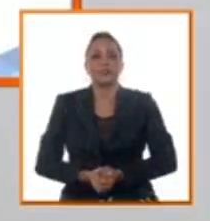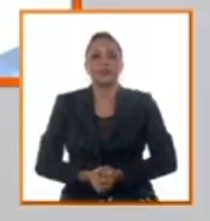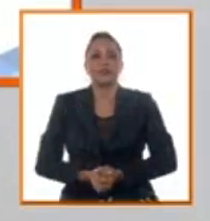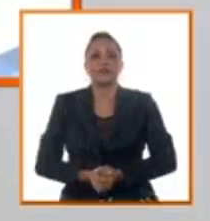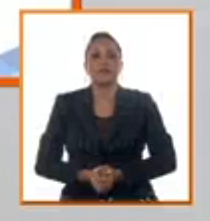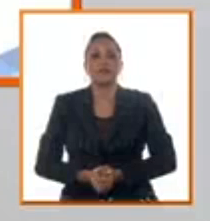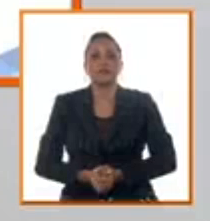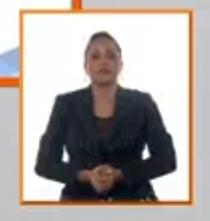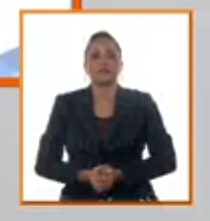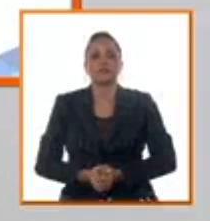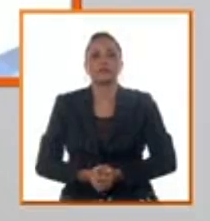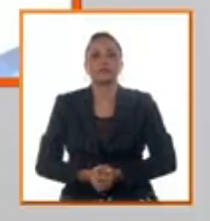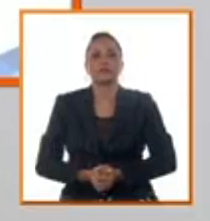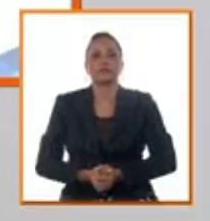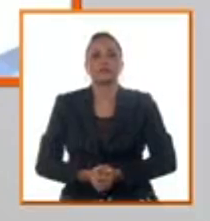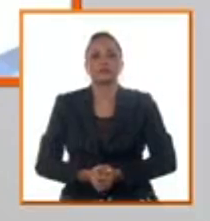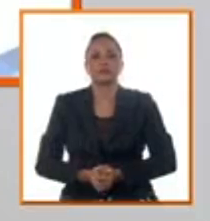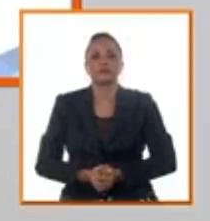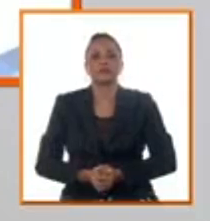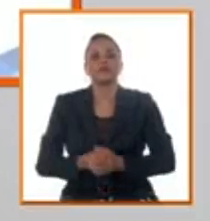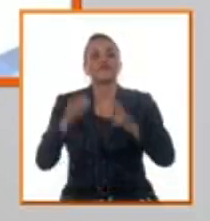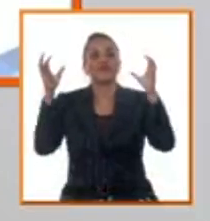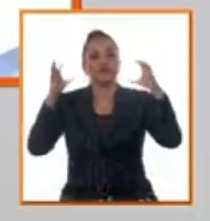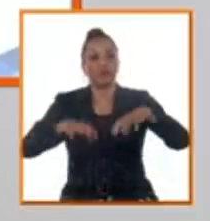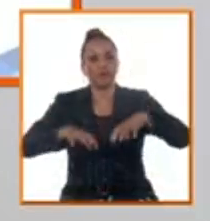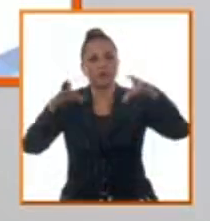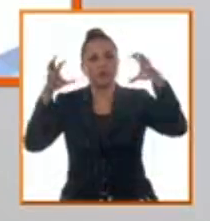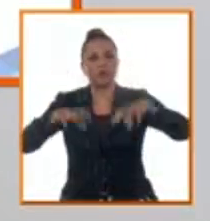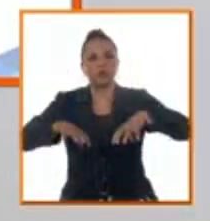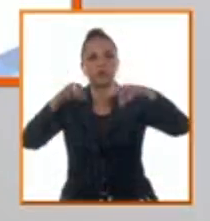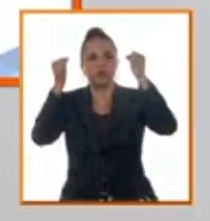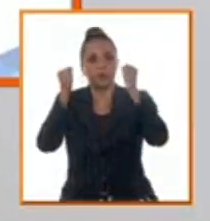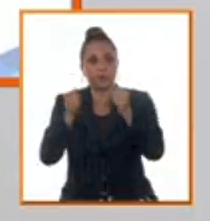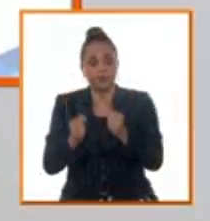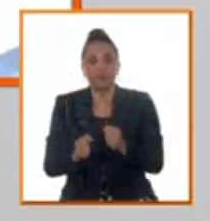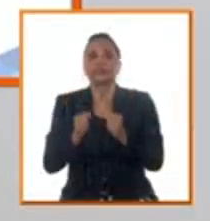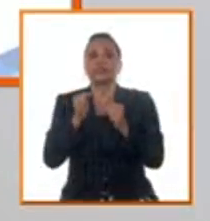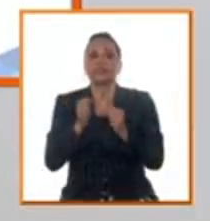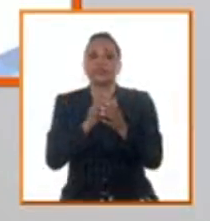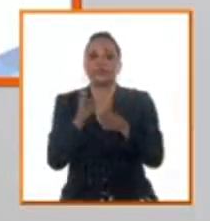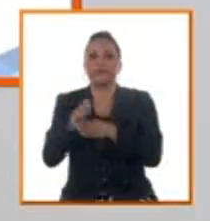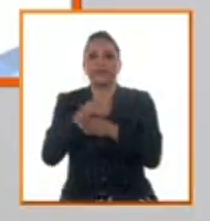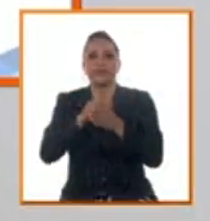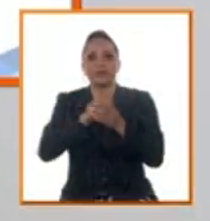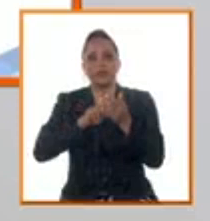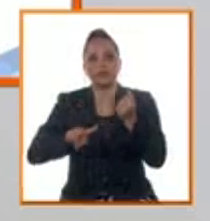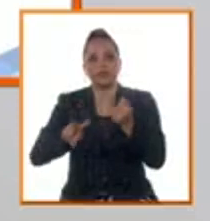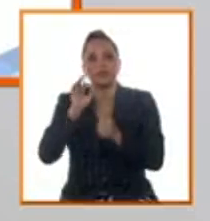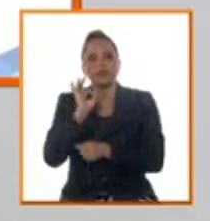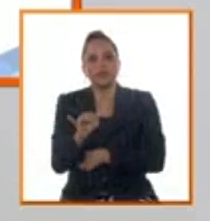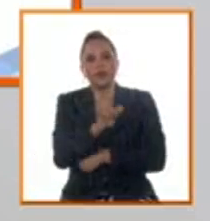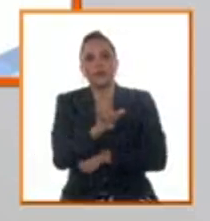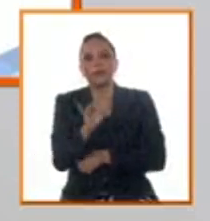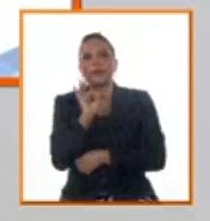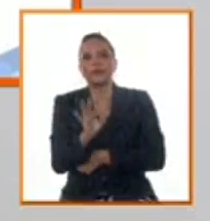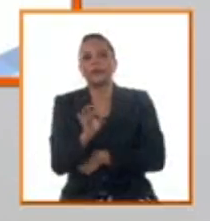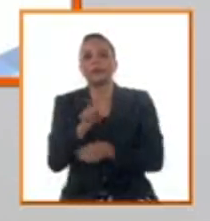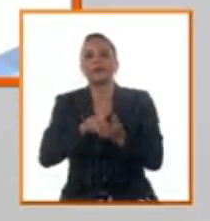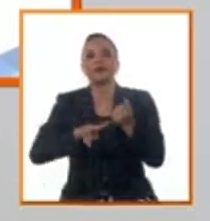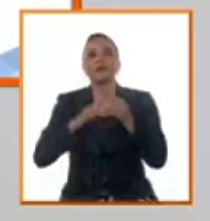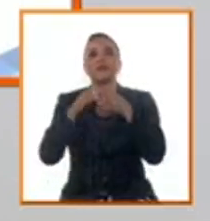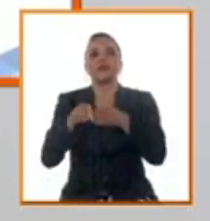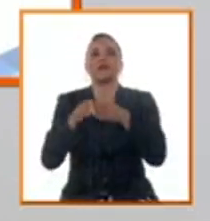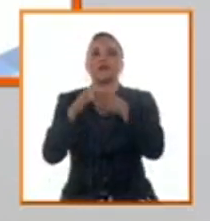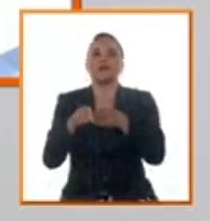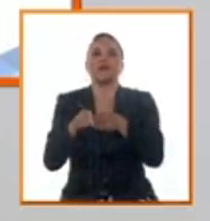referencia del evento de lluvias excepcionales en la que estuvieron impactados estos territorios. Lo mismo ocurrió con la provincia de Granma.